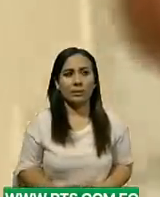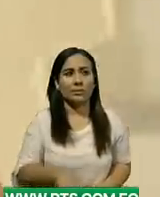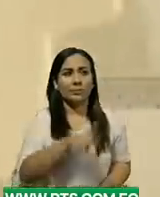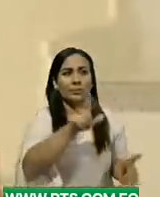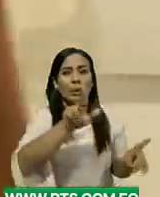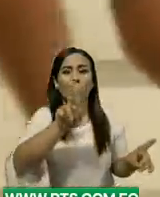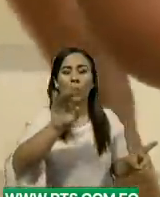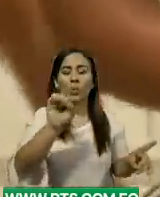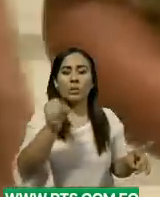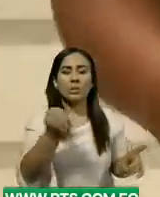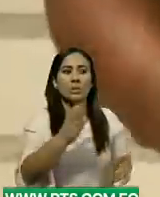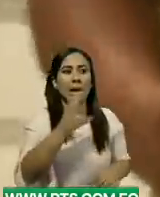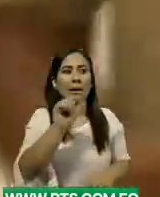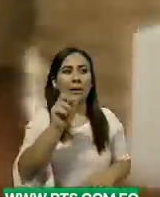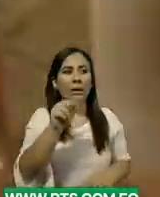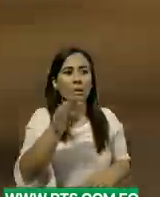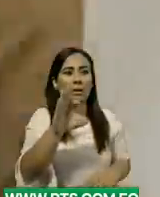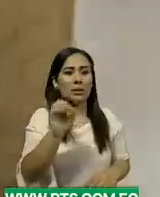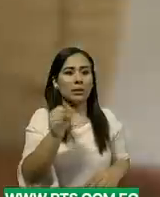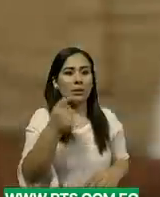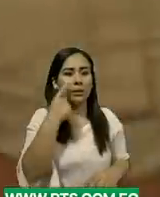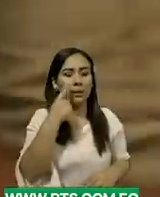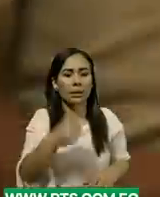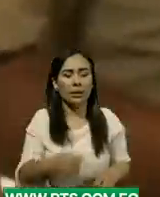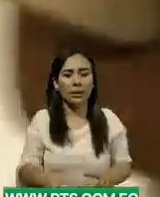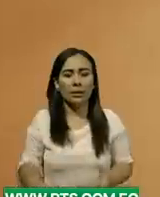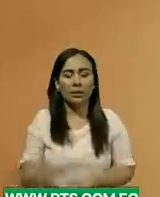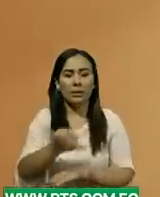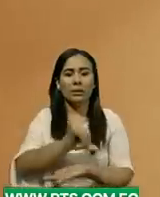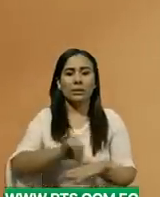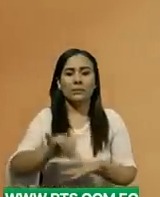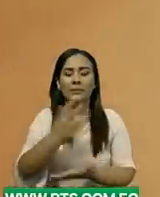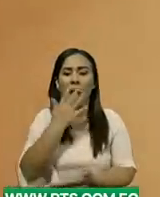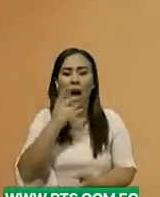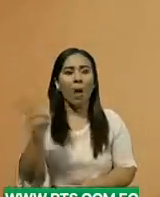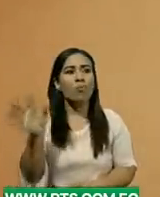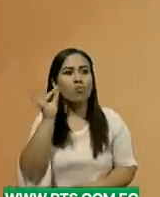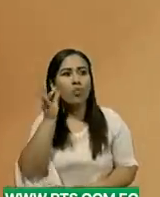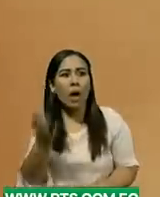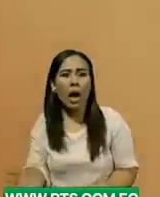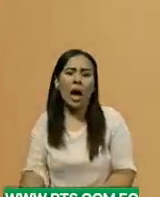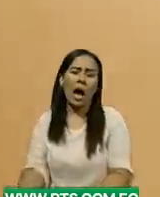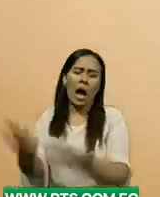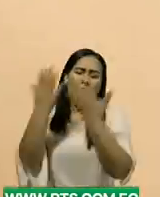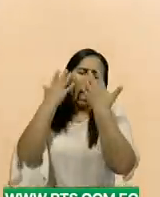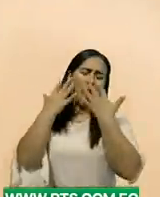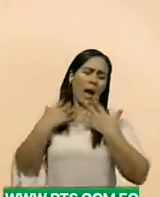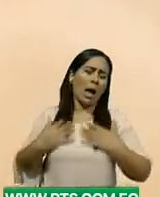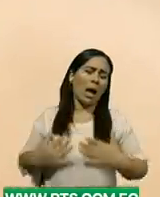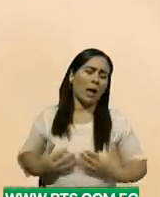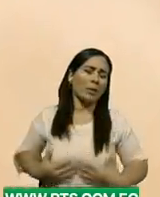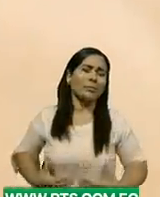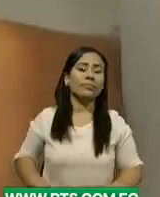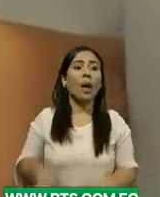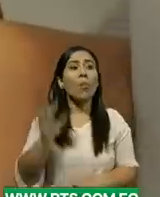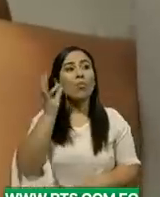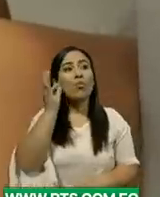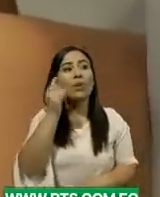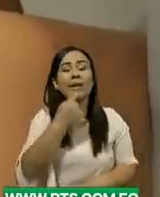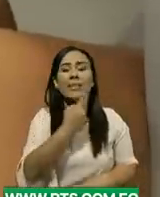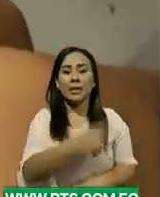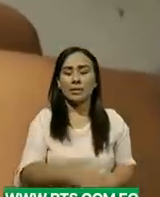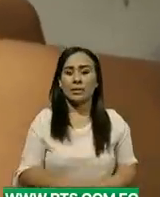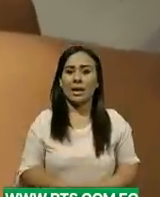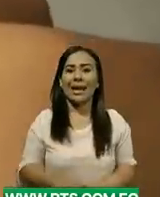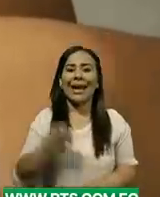Luis Cantos llegó hasta la Fiscalía de Flagrancia luego de que una mujer le arrojara aceite hirviendo en su cuerpo. Según la fémina, quien